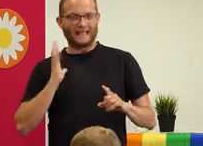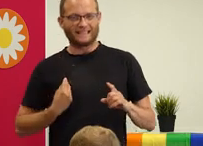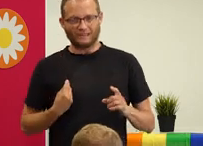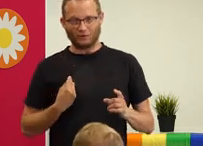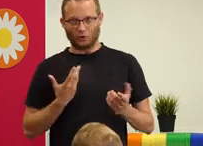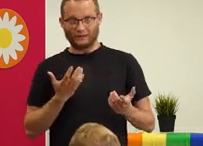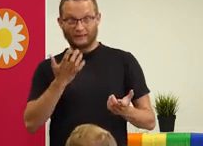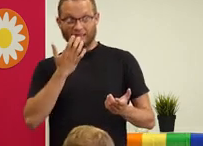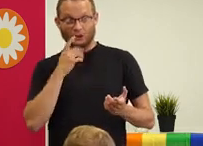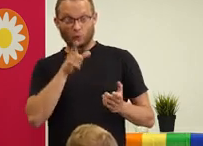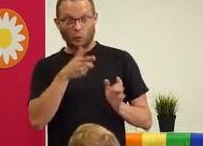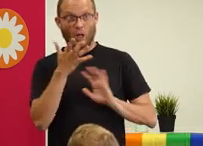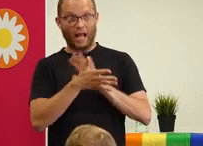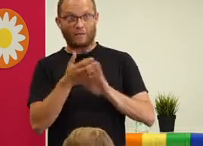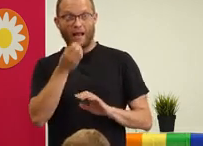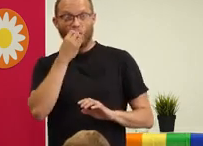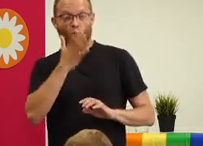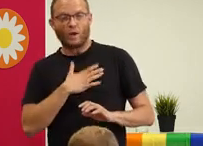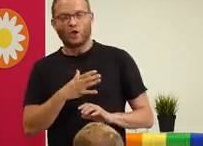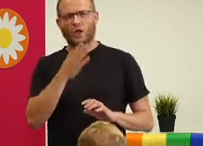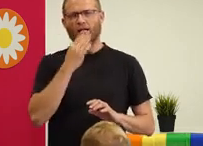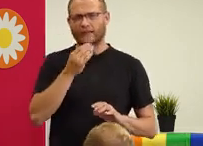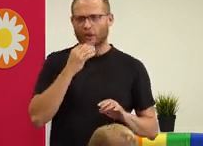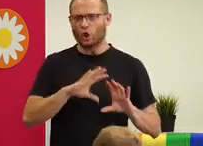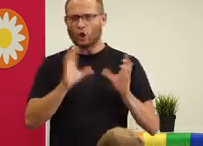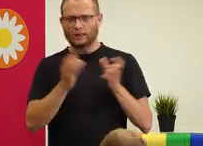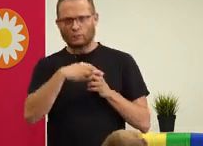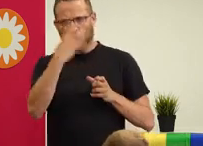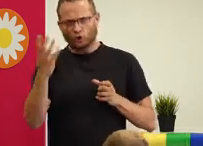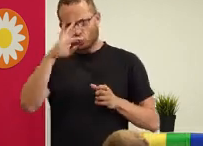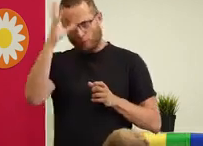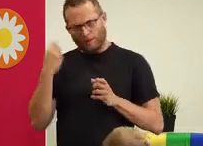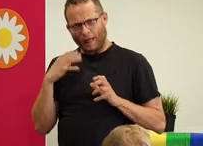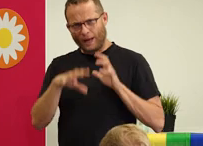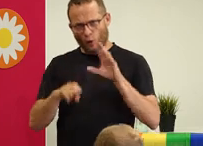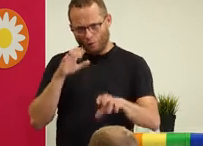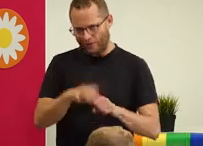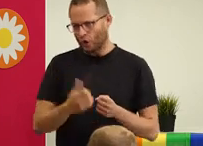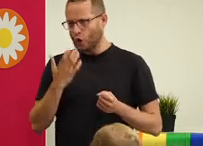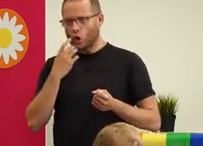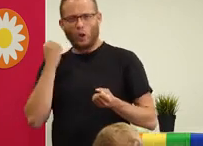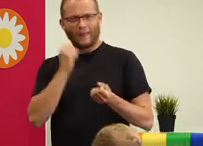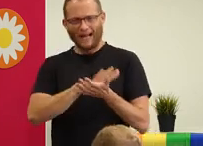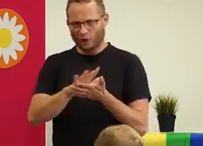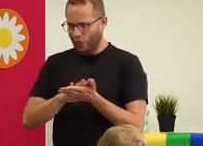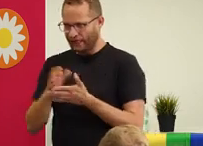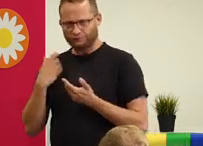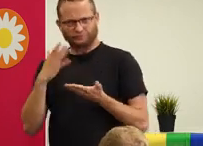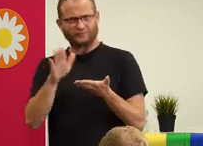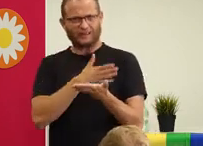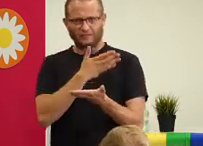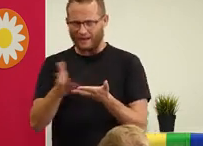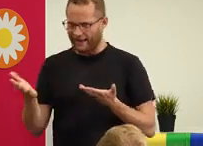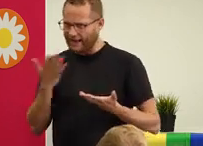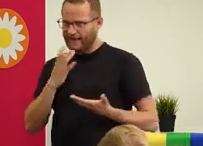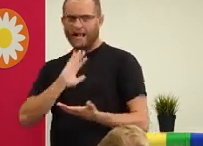Es decir, si estás hablando de lo buenos que son los israelíes con el colectivo, te olvidas de la ocupación israelí, del genocidio, del apartheid, del bloqueo